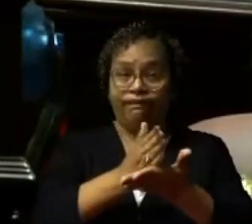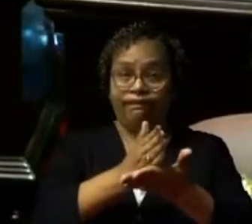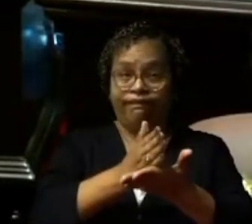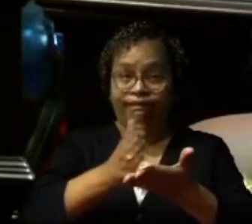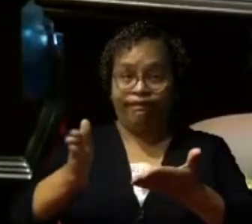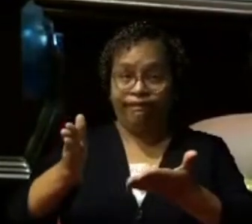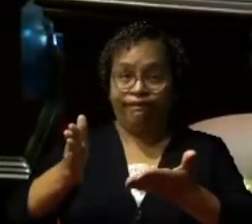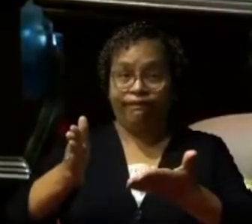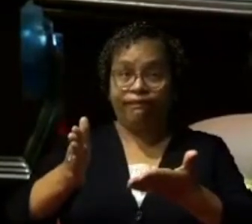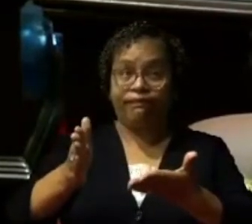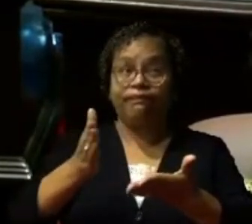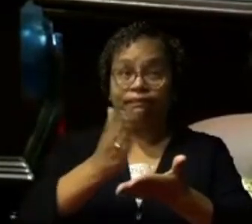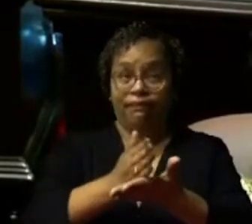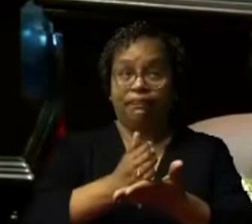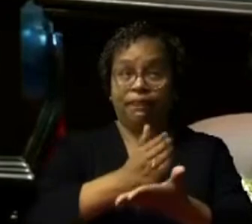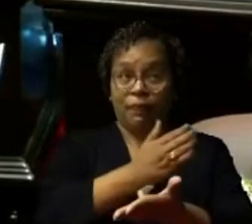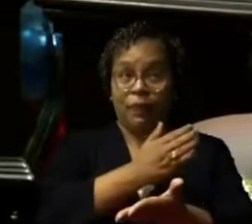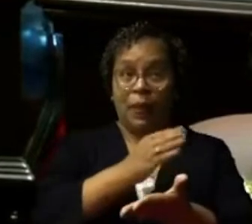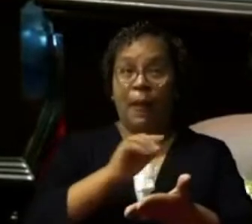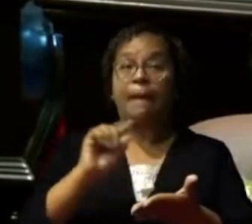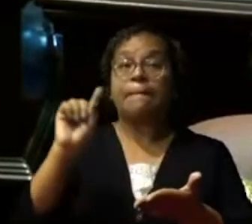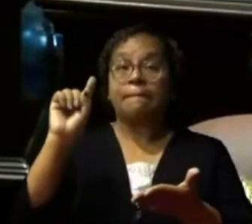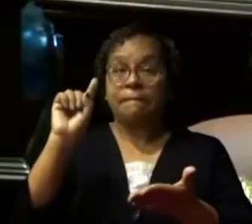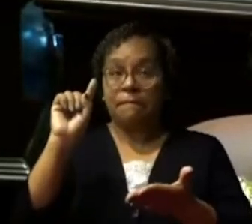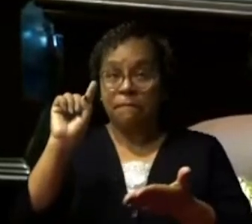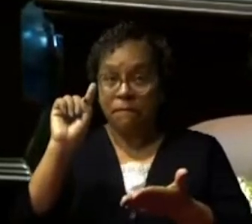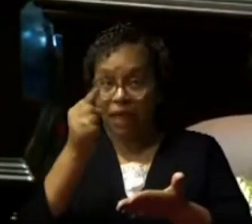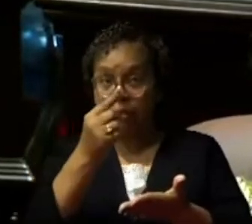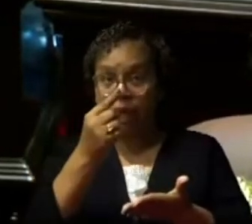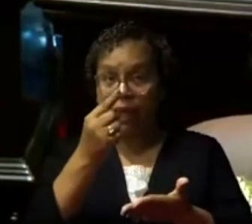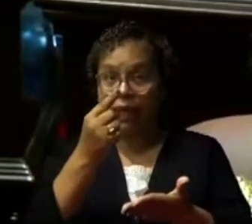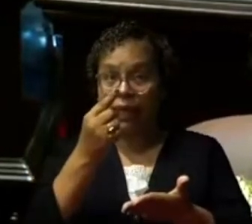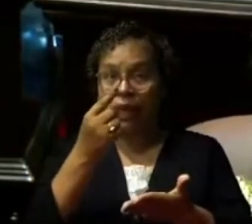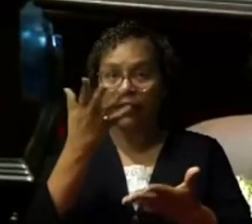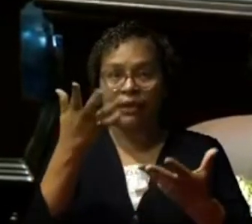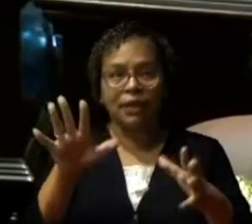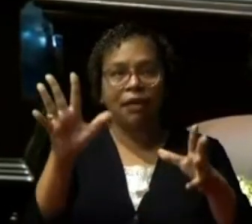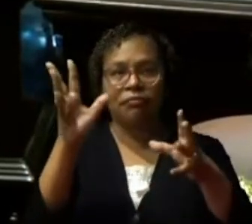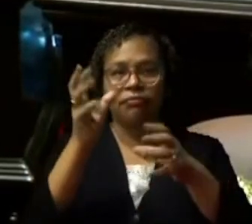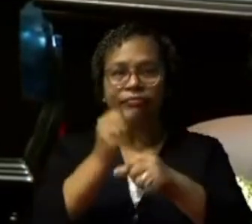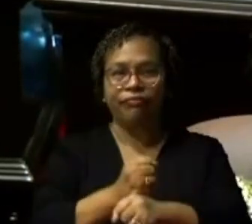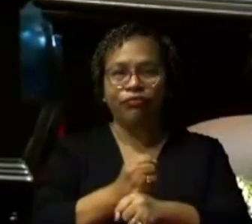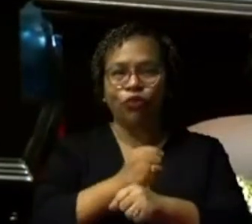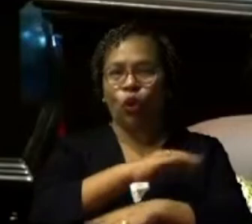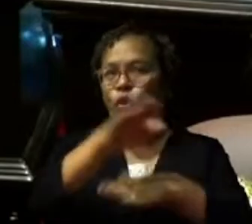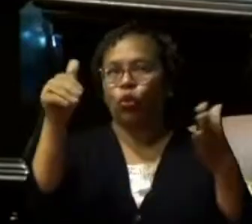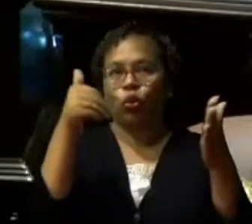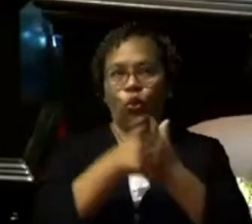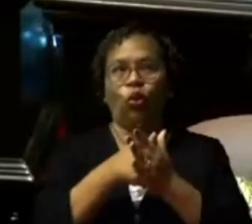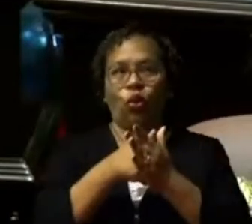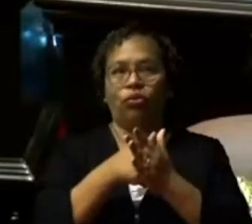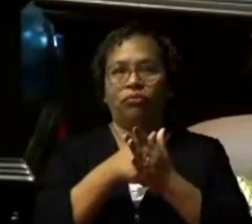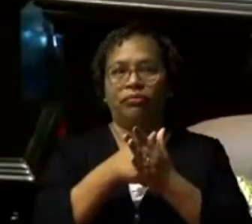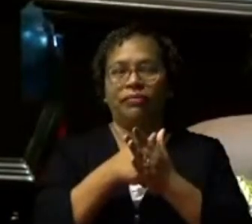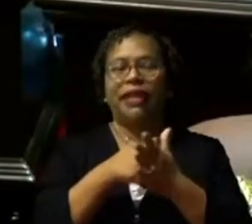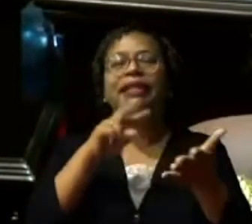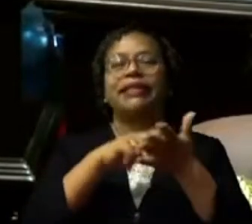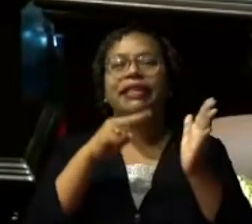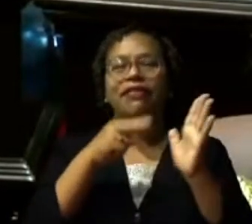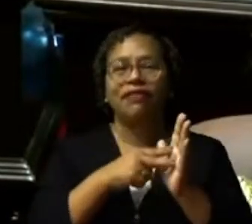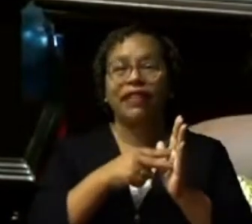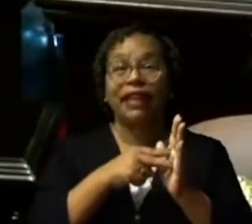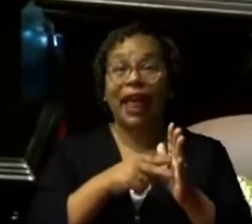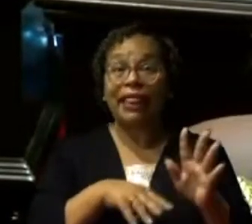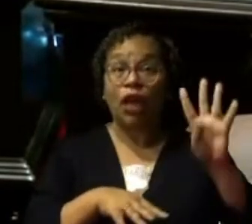primera mayoría obtuvo el total de la representación. Es decir, que en 22 de 48 circunscripciones